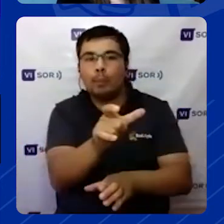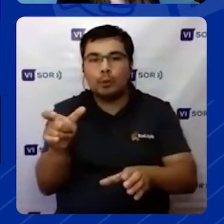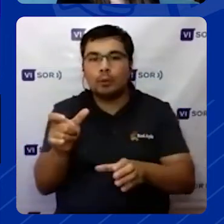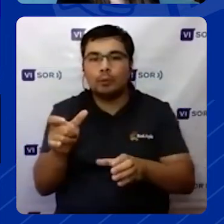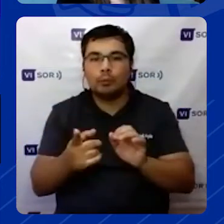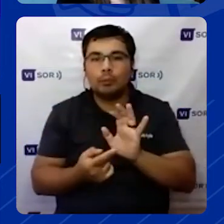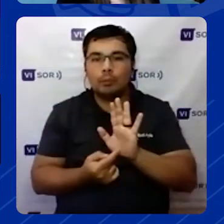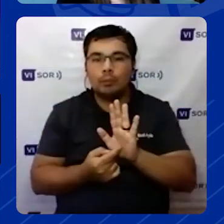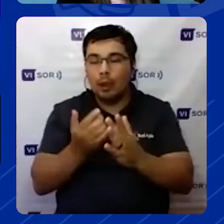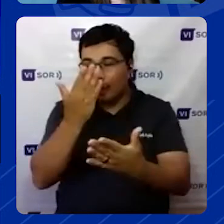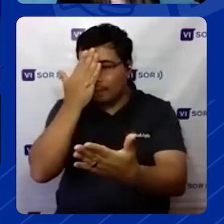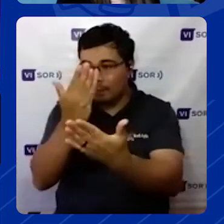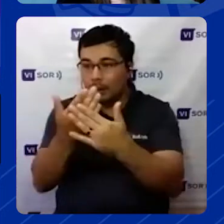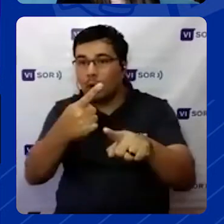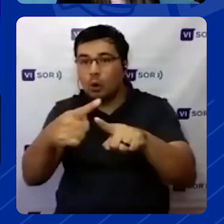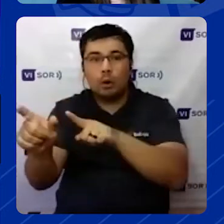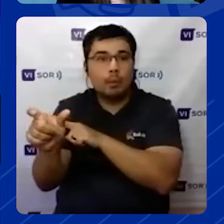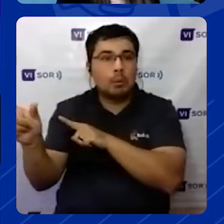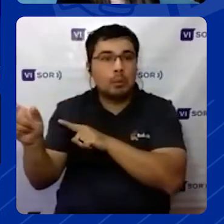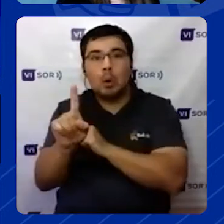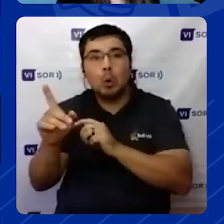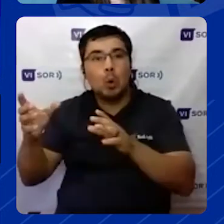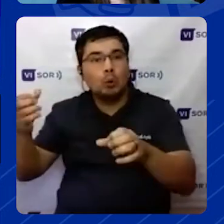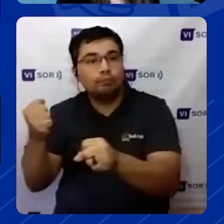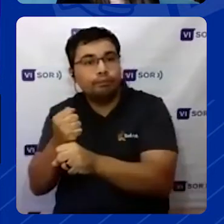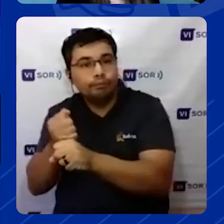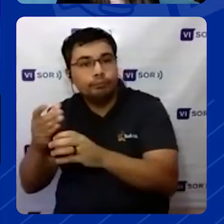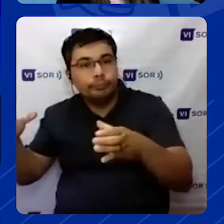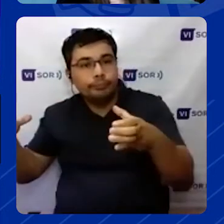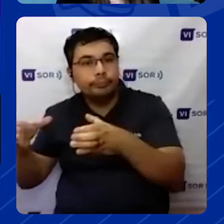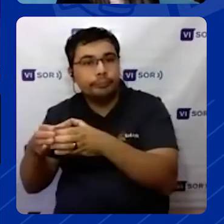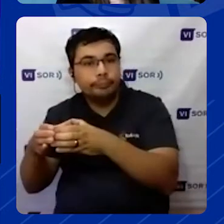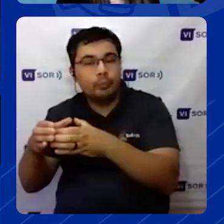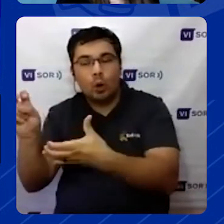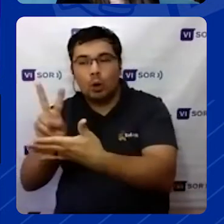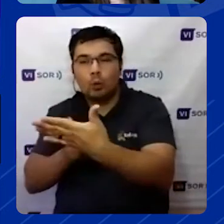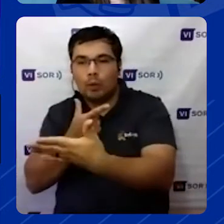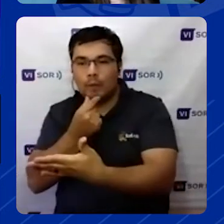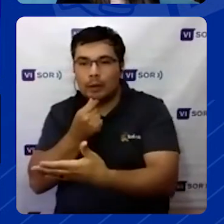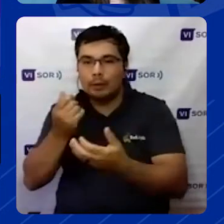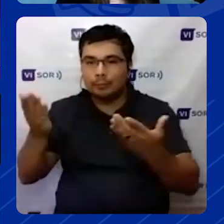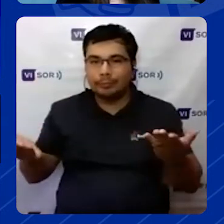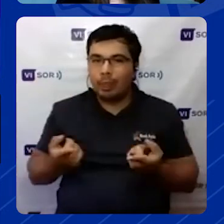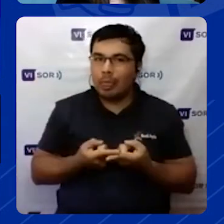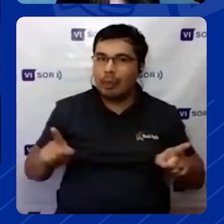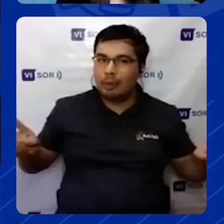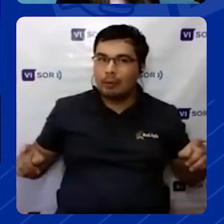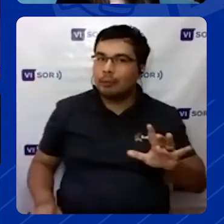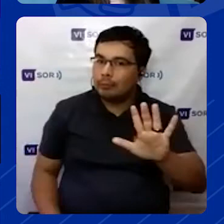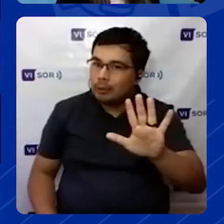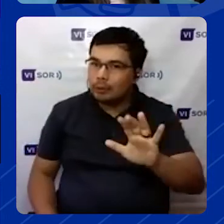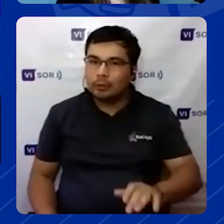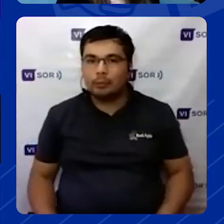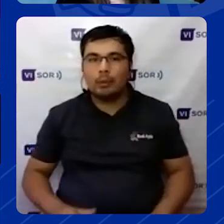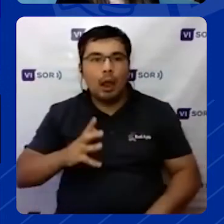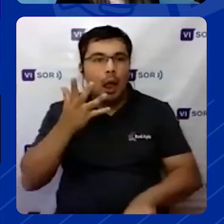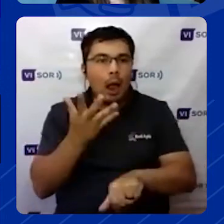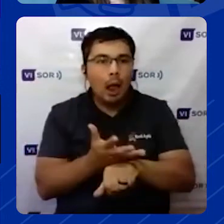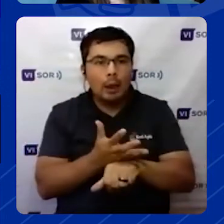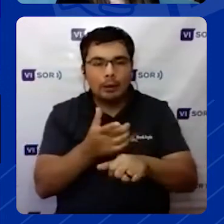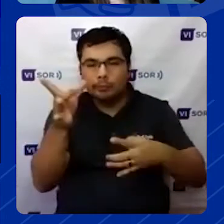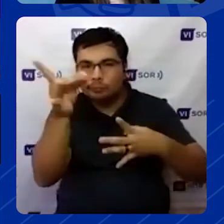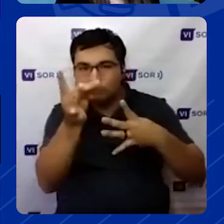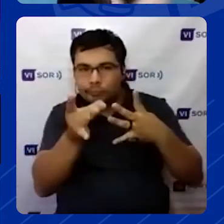no trabajaban con lectura fácil. Por lo tanto, sí que es cierto que hay indicios que apuntan a que la lectura